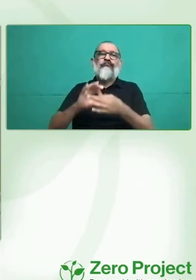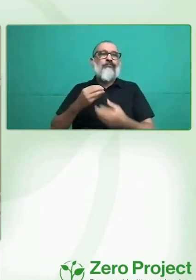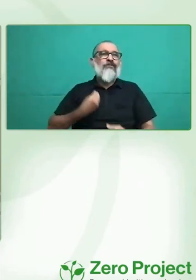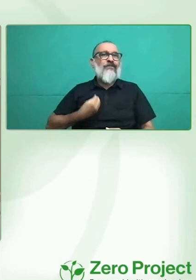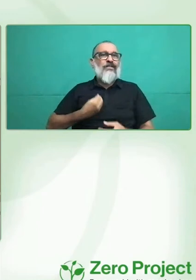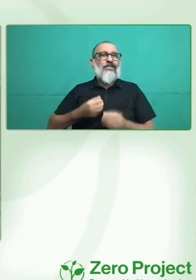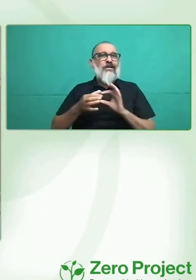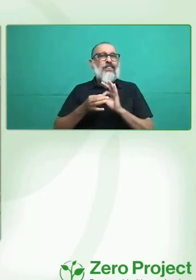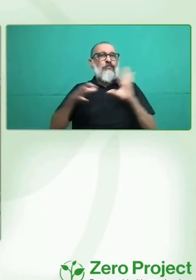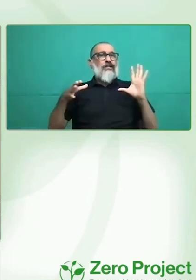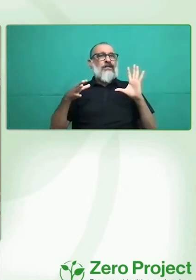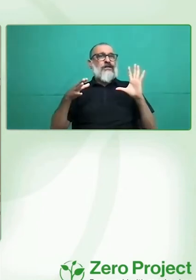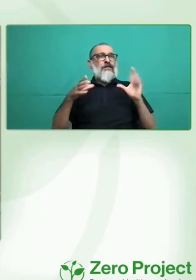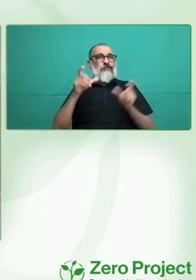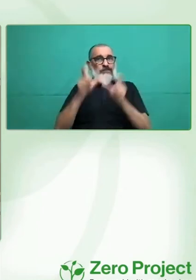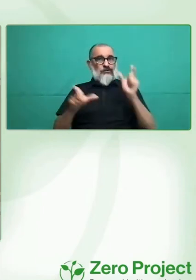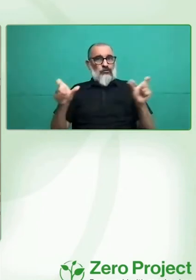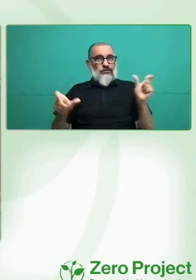enviado.